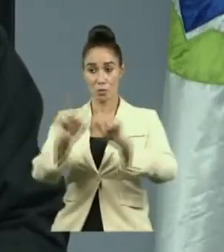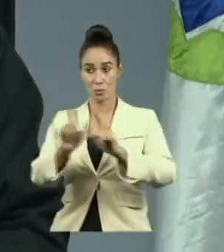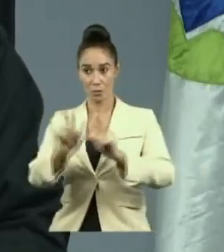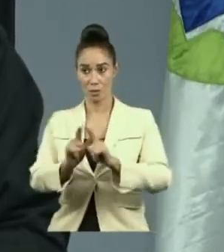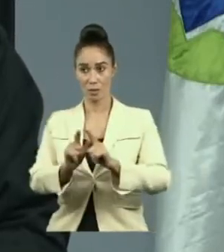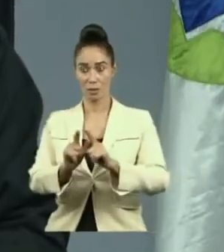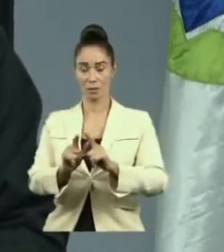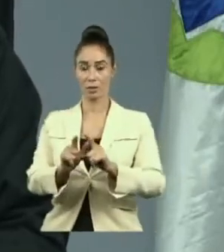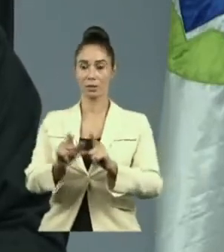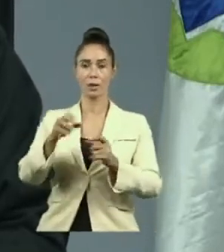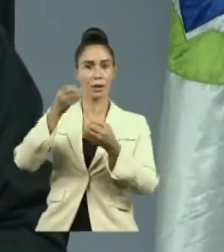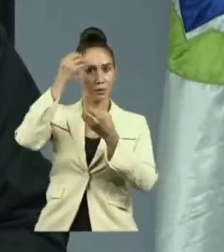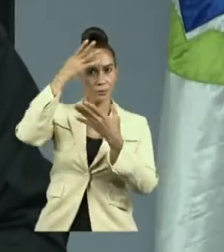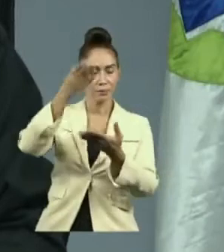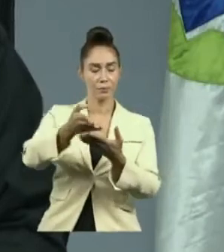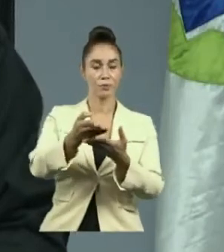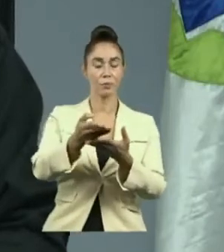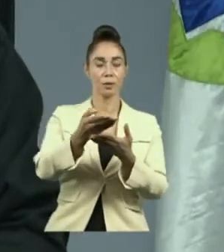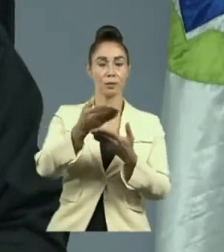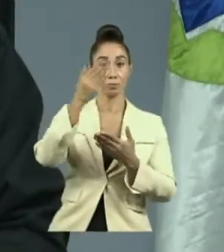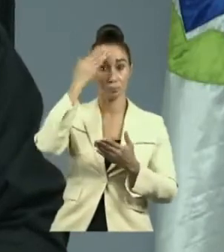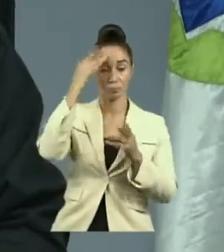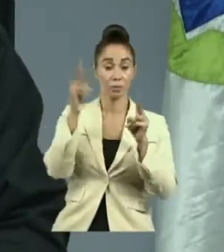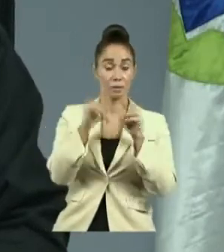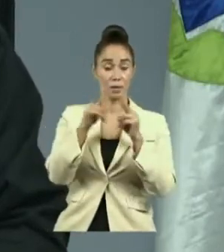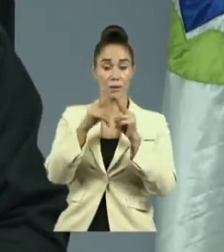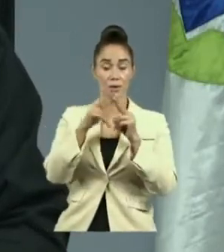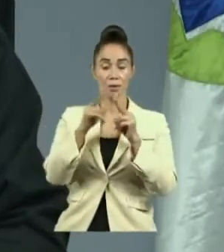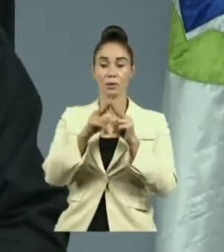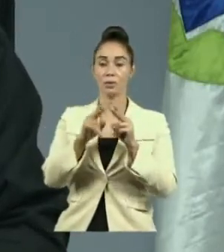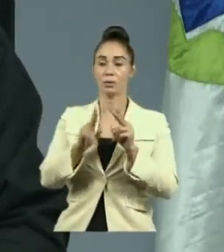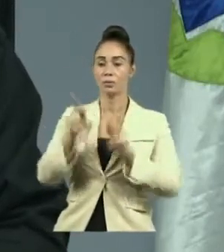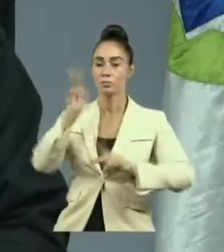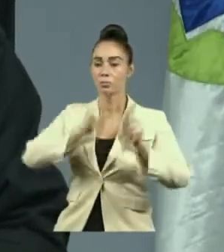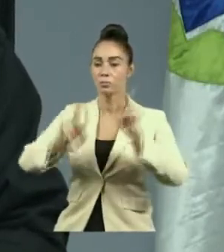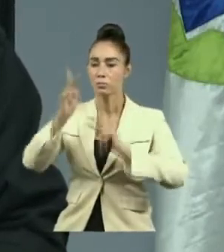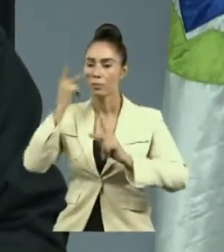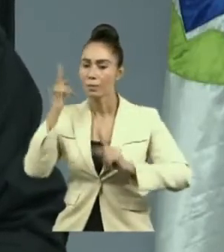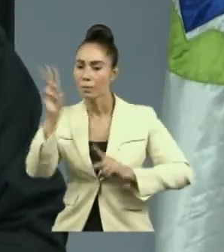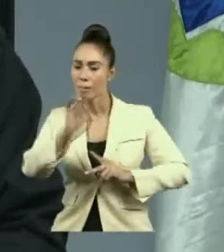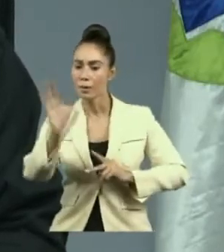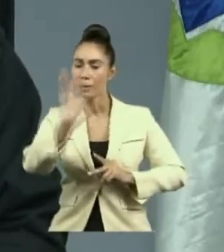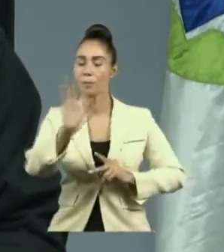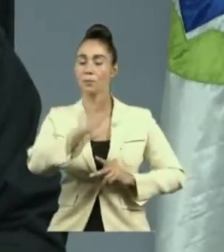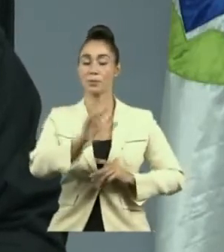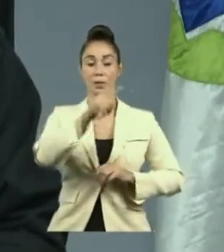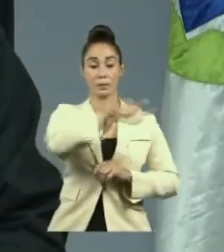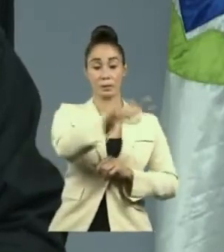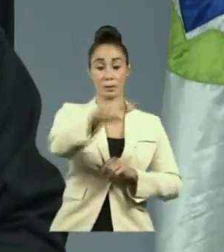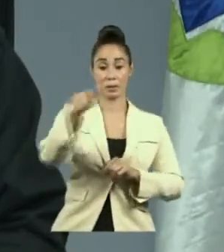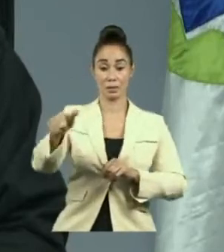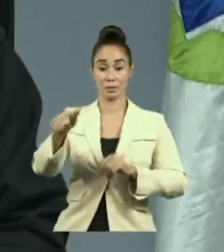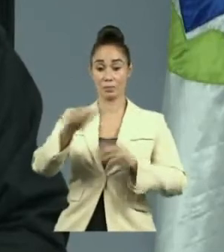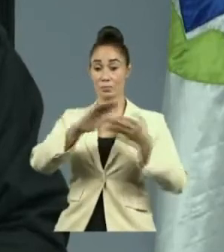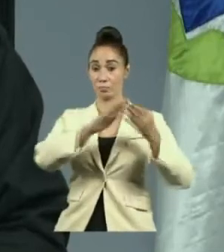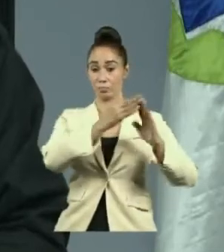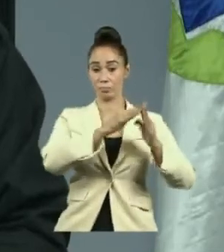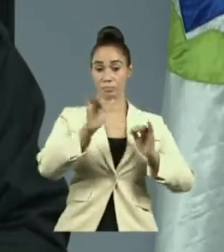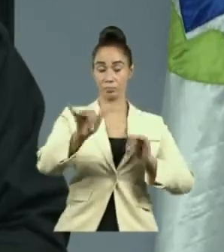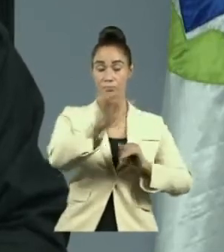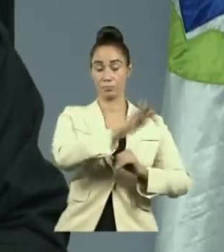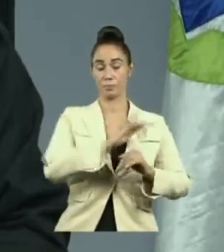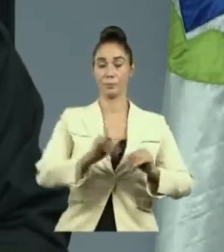puestos en sus manos mediante los planes específicos de acción en cada una de las comunidades